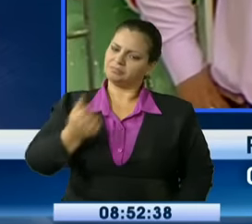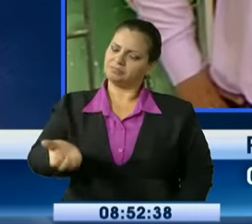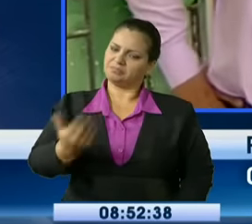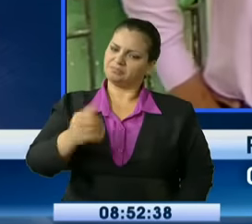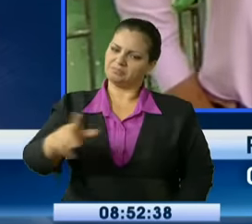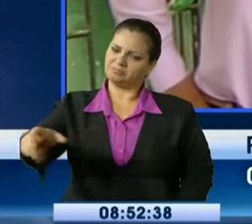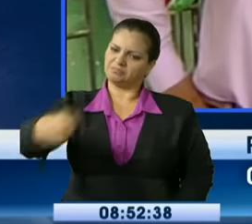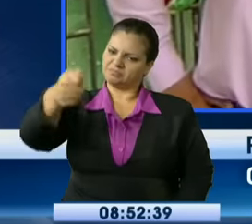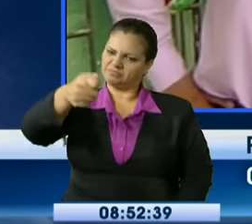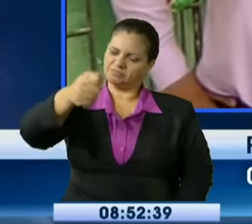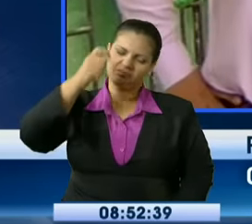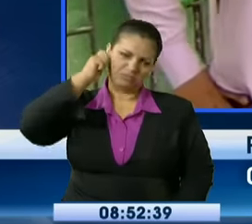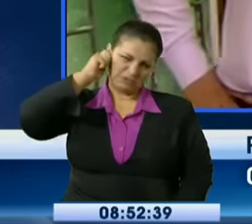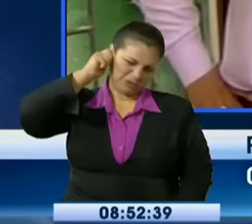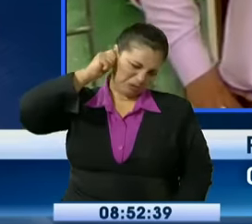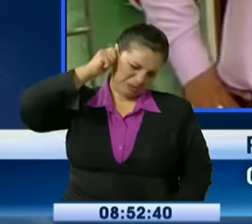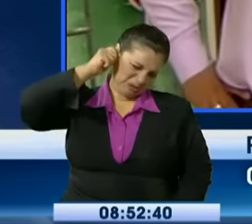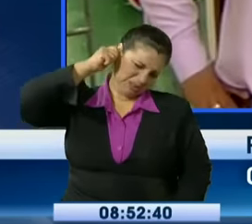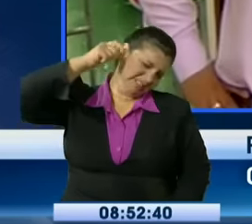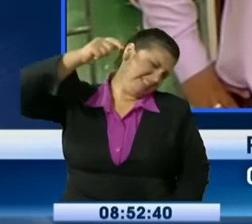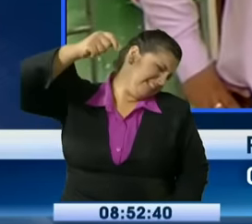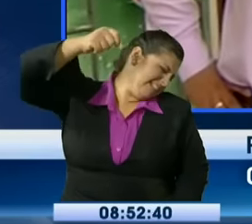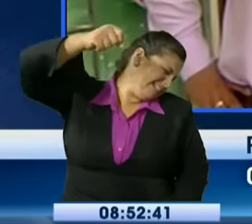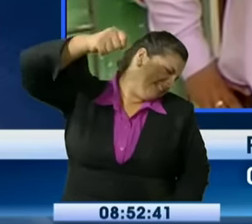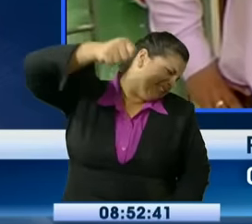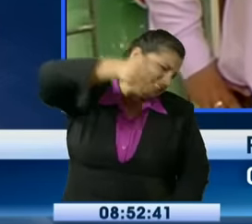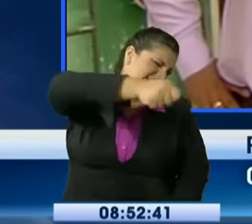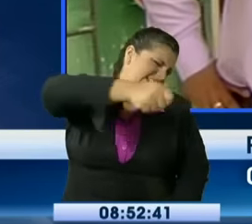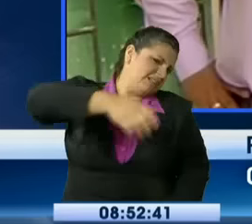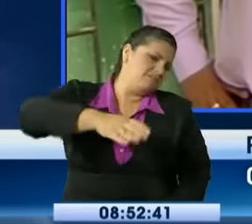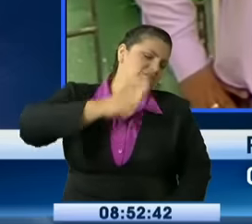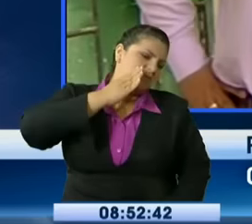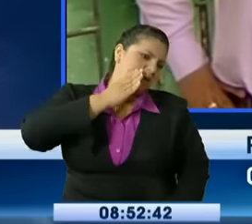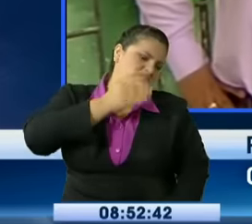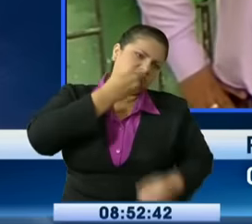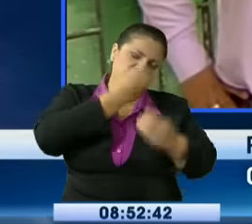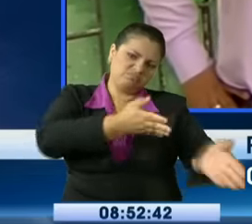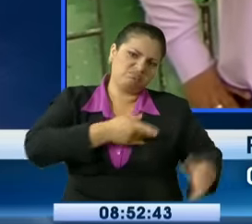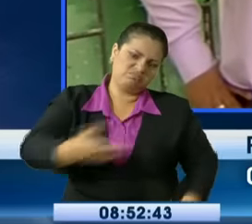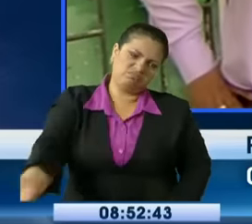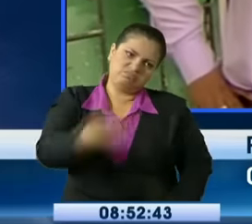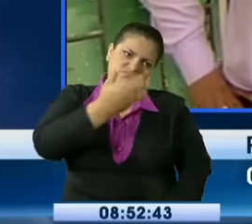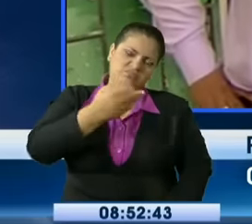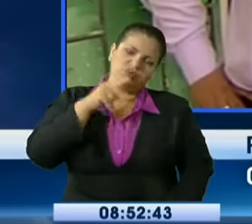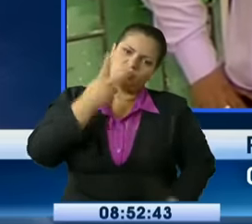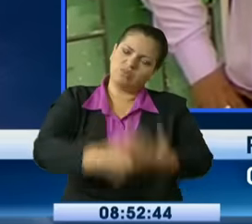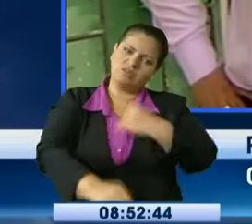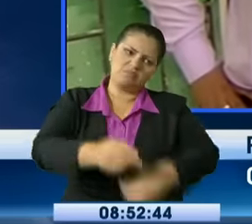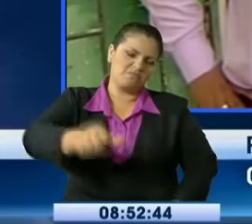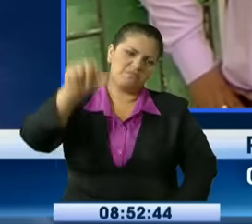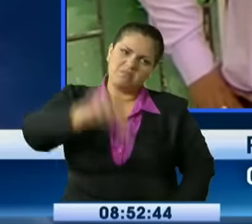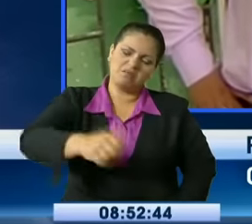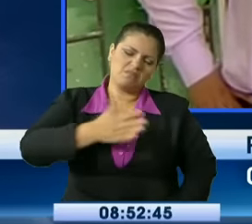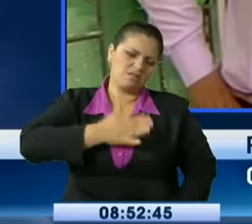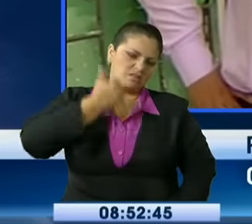Me queda esa duda. Ya lo sabremos. Esa duda, por lo menos. La DINASED nos lo